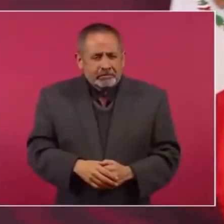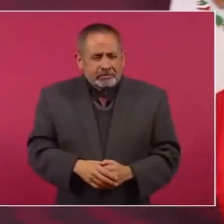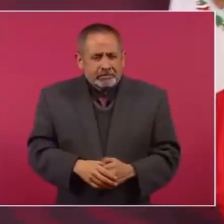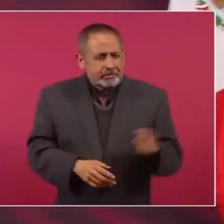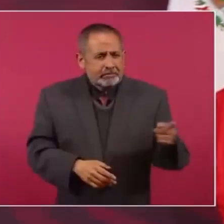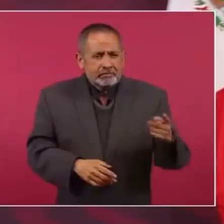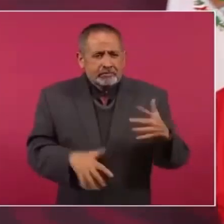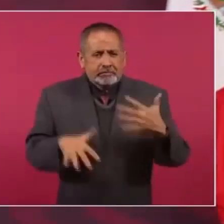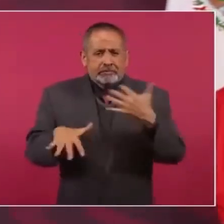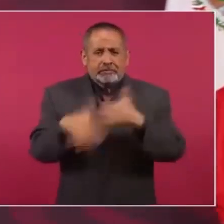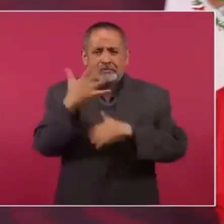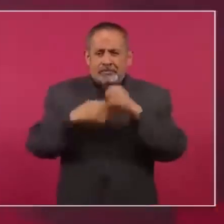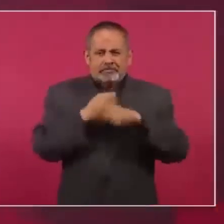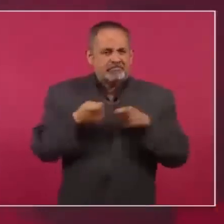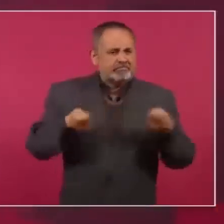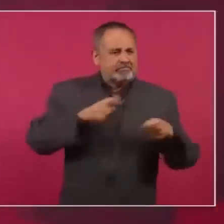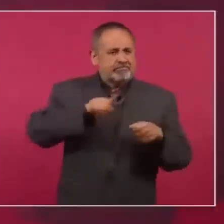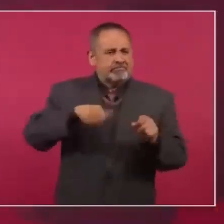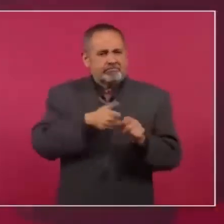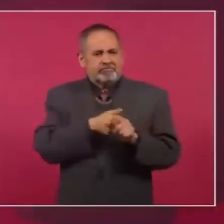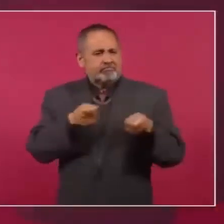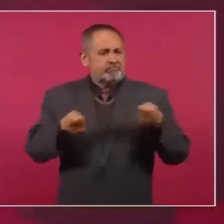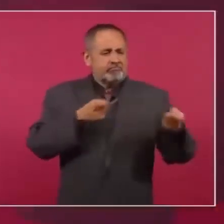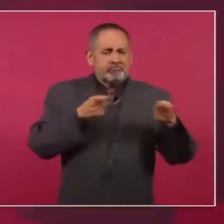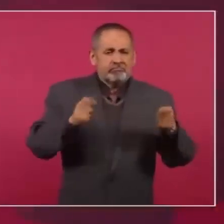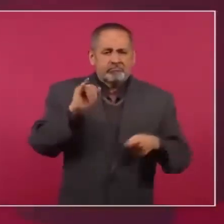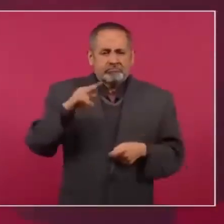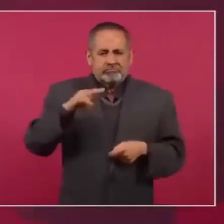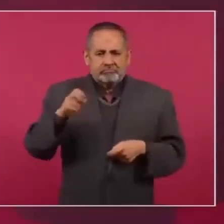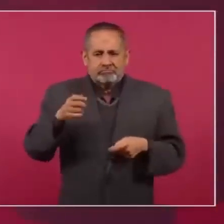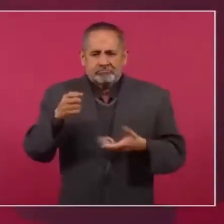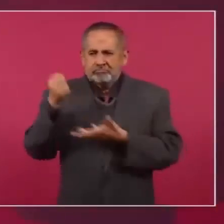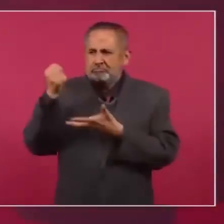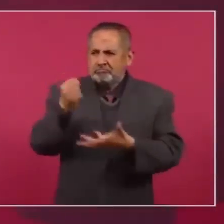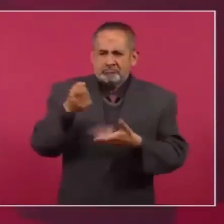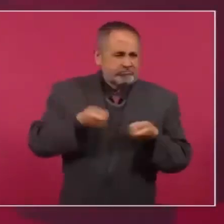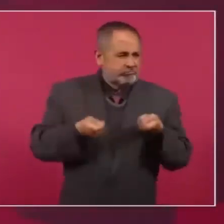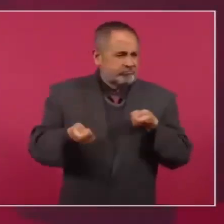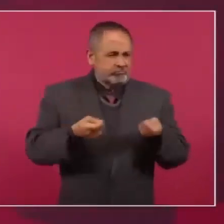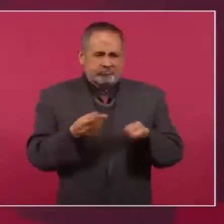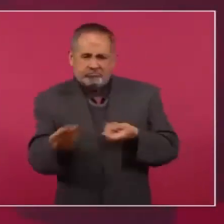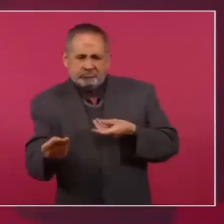15 manejando el INE, su presupuesto, a su antojo,